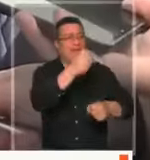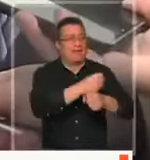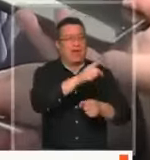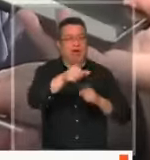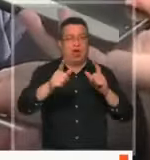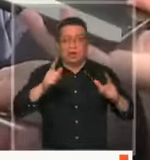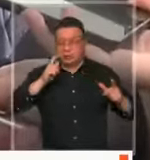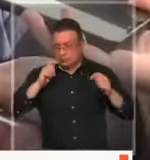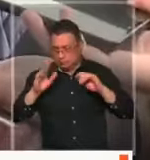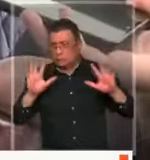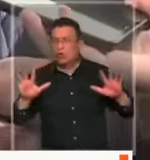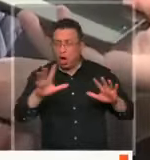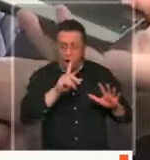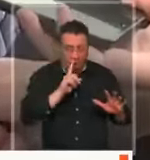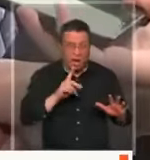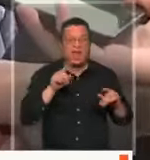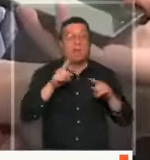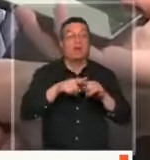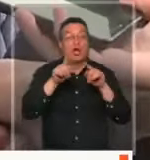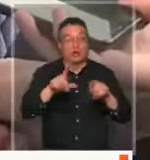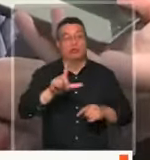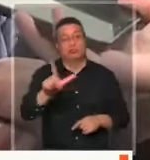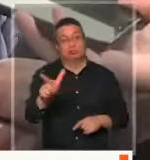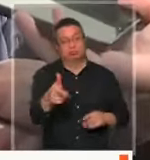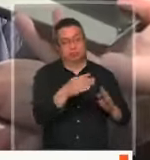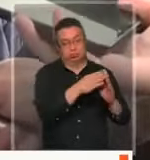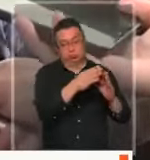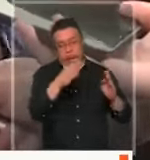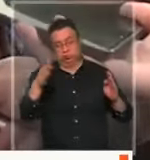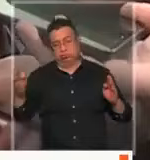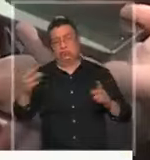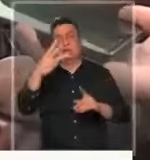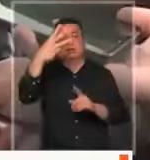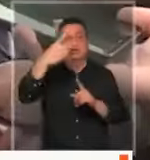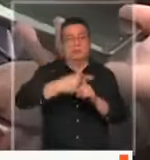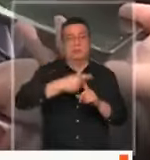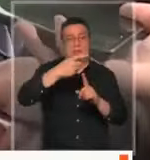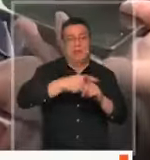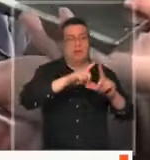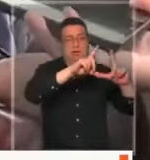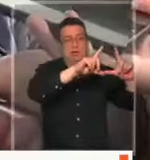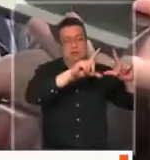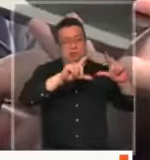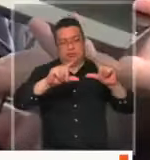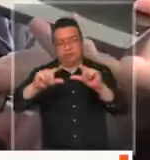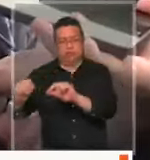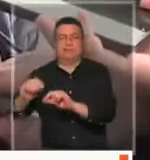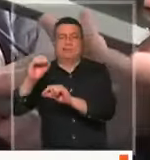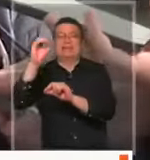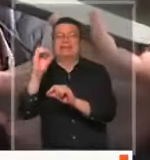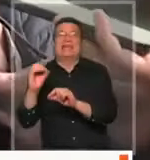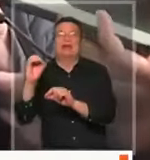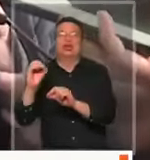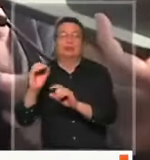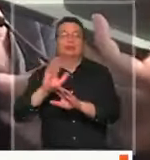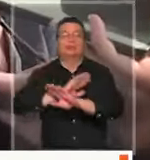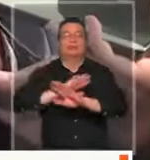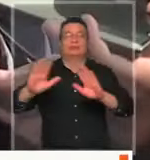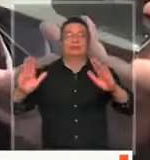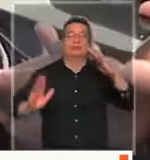riesgo, y por lo mismo nos vamos a demorar cerca de 3 meses en detener completamente esta